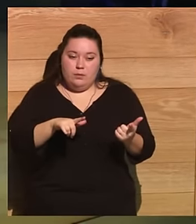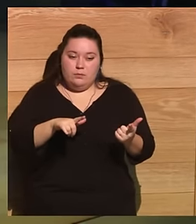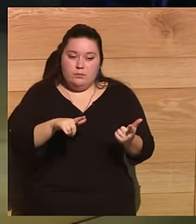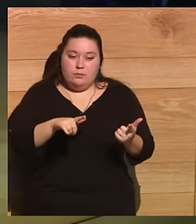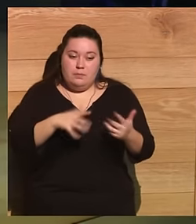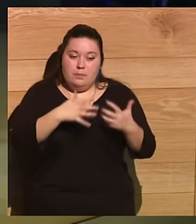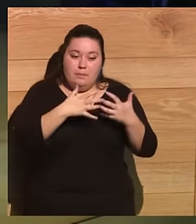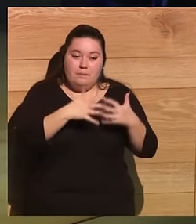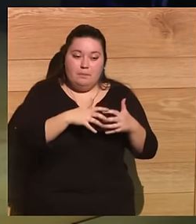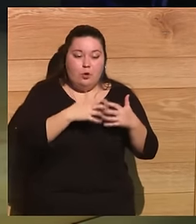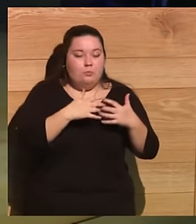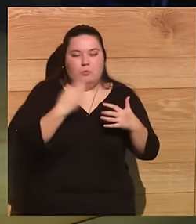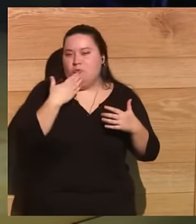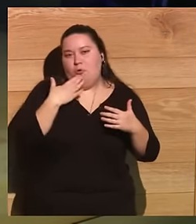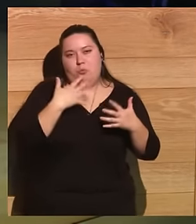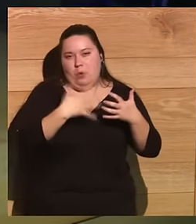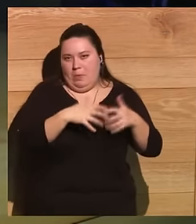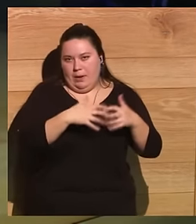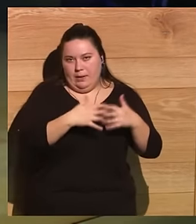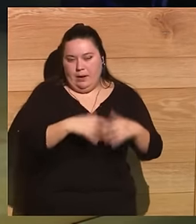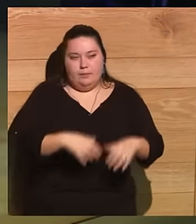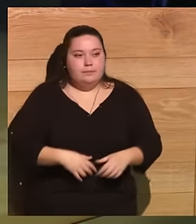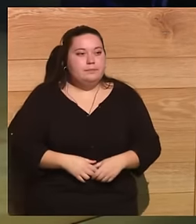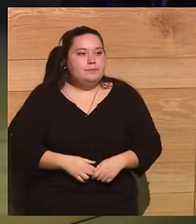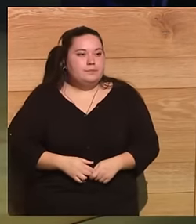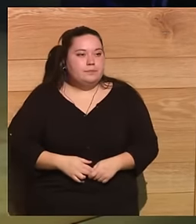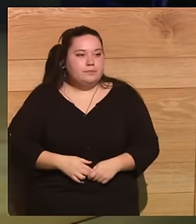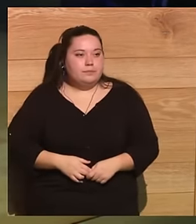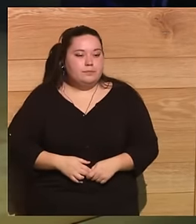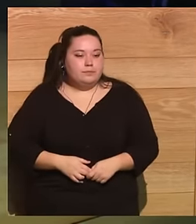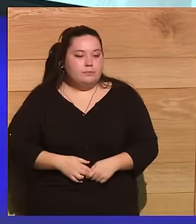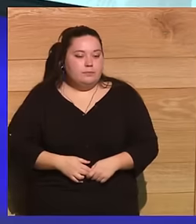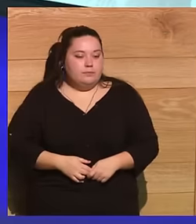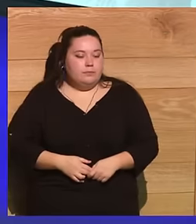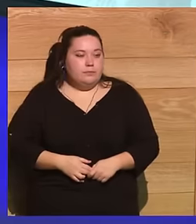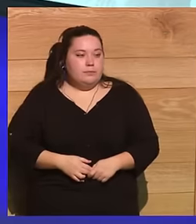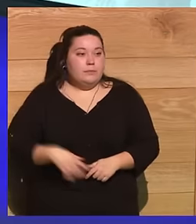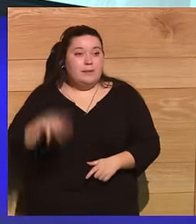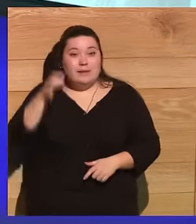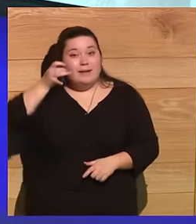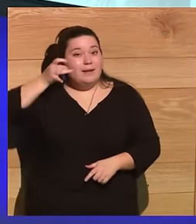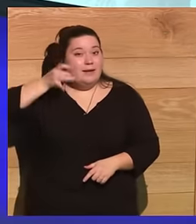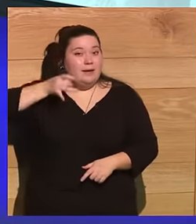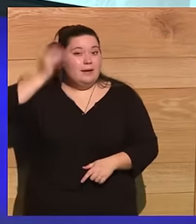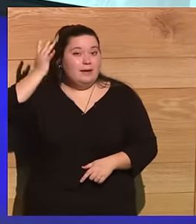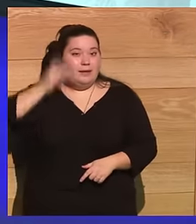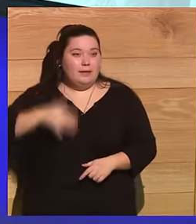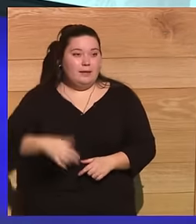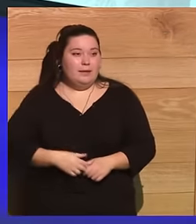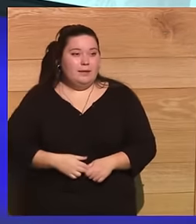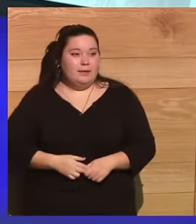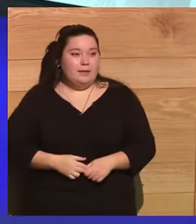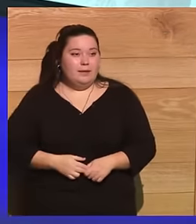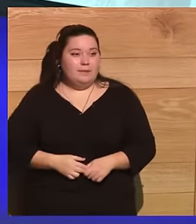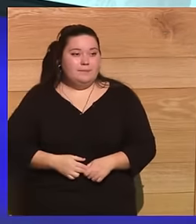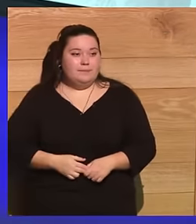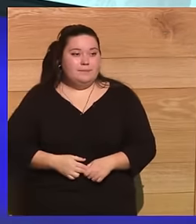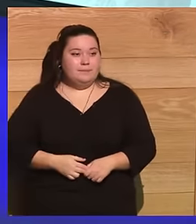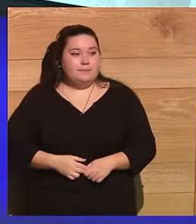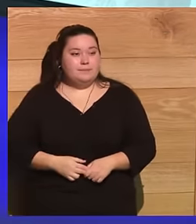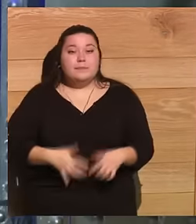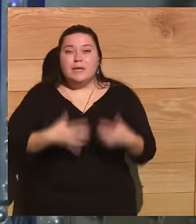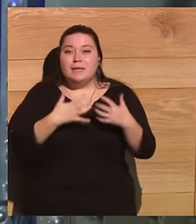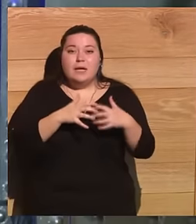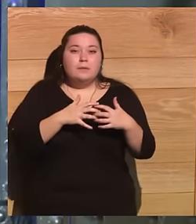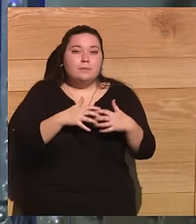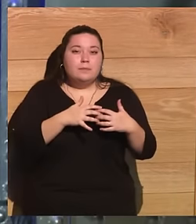las máquinas hidráulicas. Y la idea era que las únicas, estas